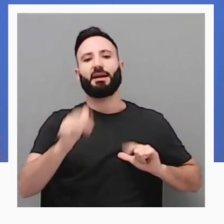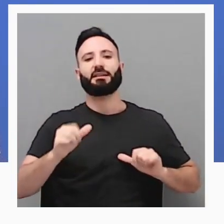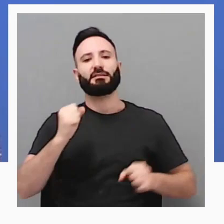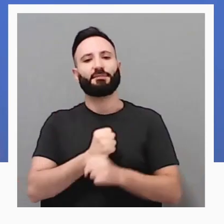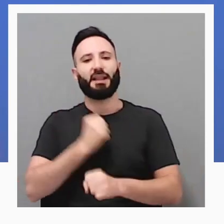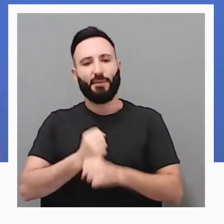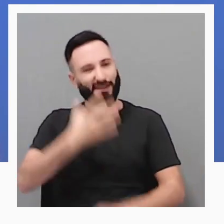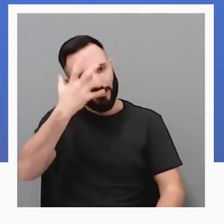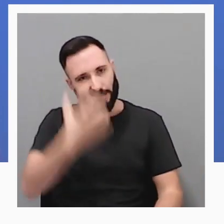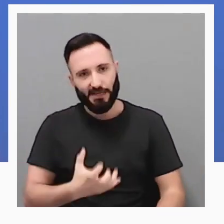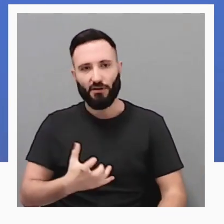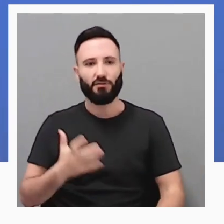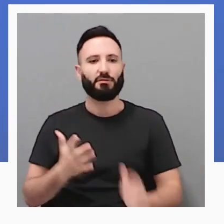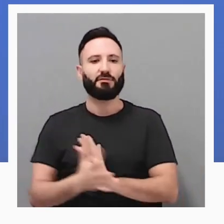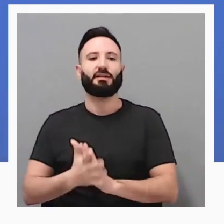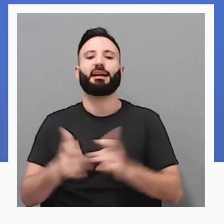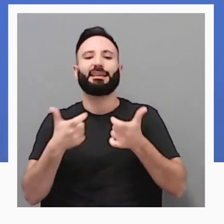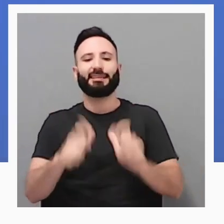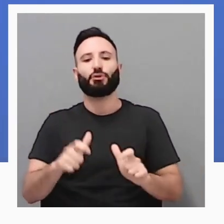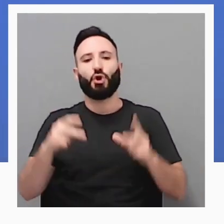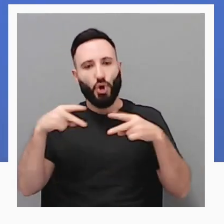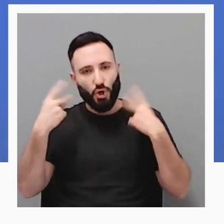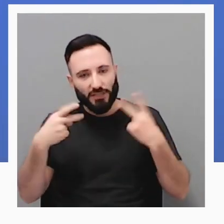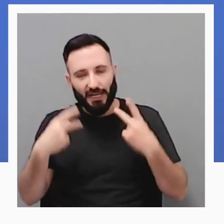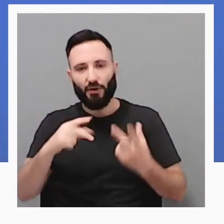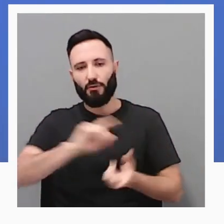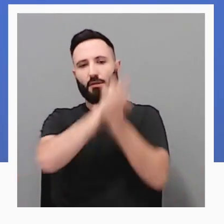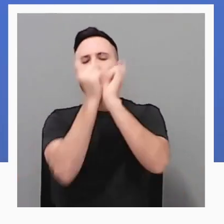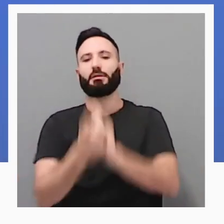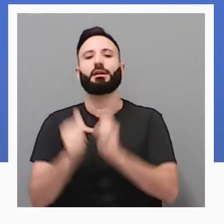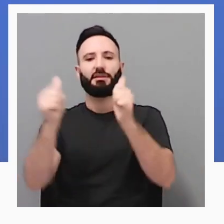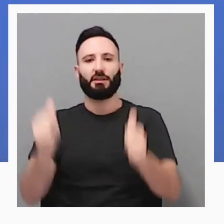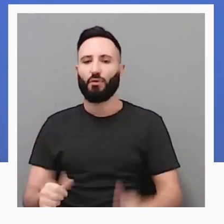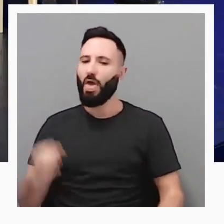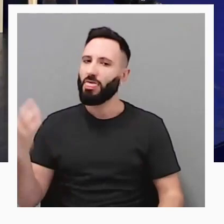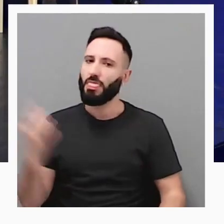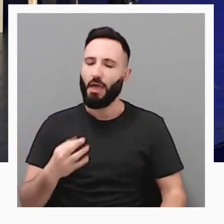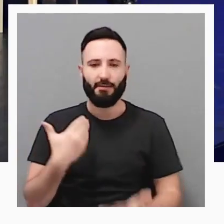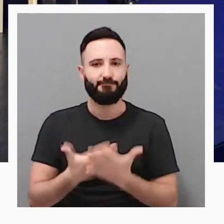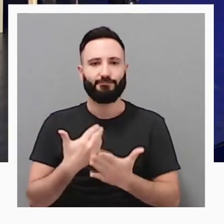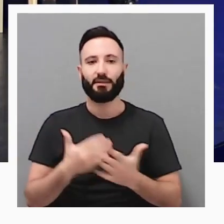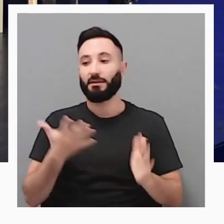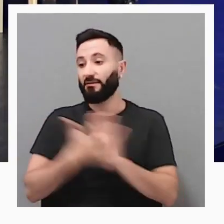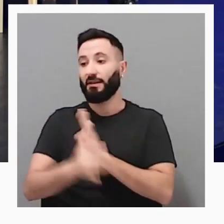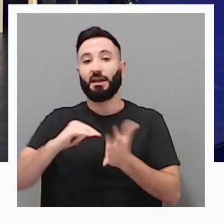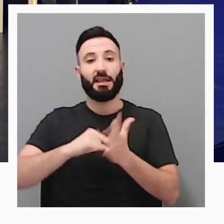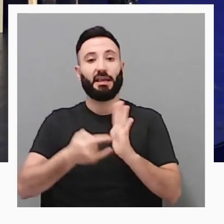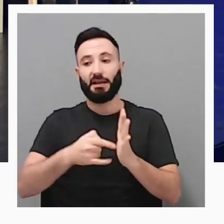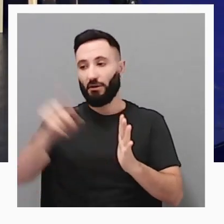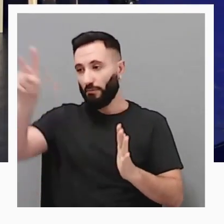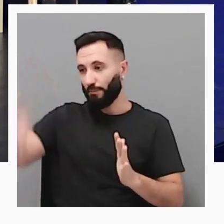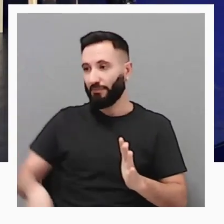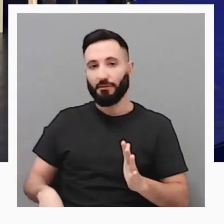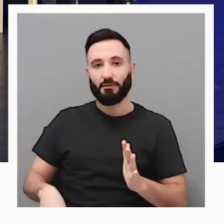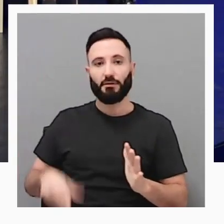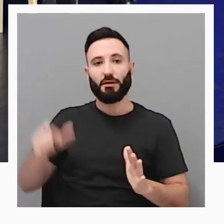cualificar el sector hostelero y hotelero, es decir, darle el lugar que tiene. Un ingeniero es ingeniero y nadie puede hacer un